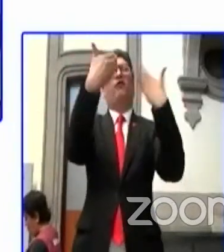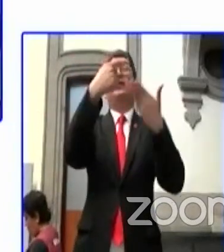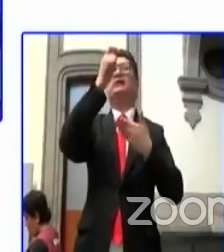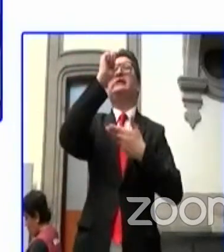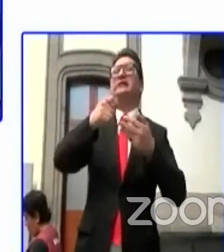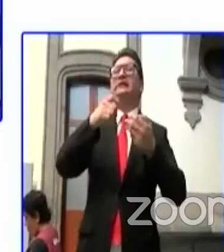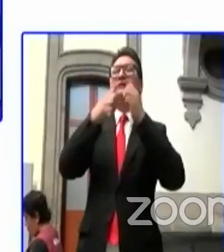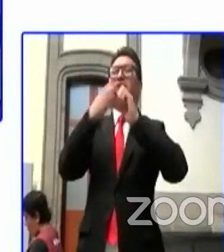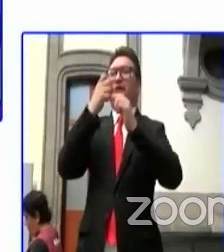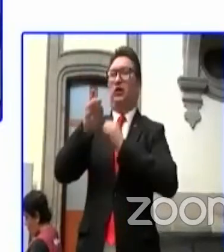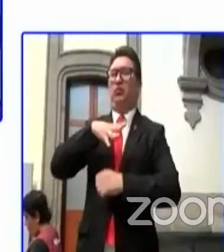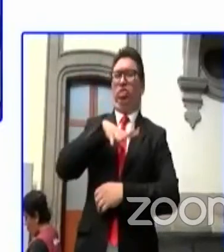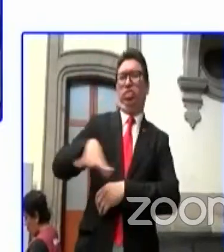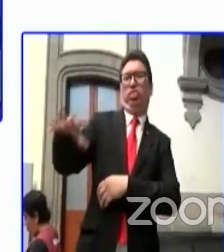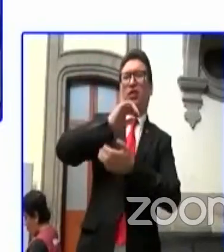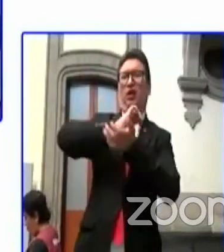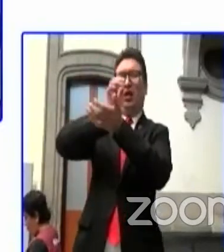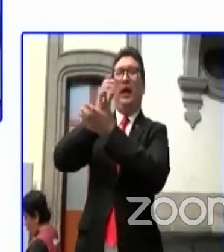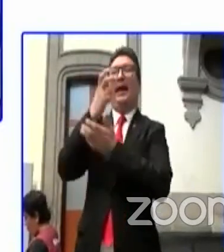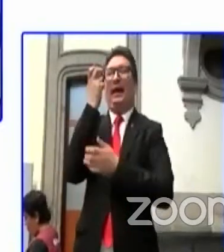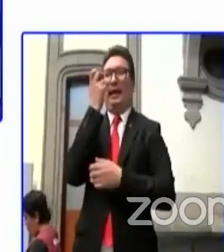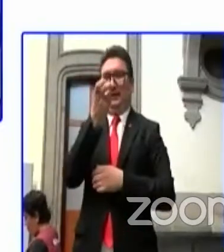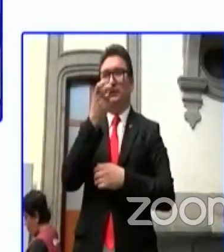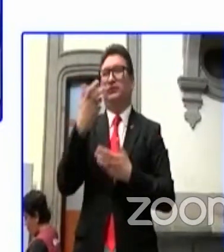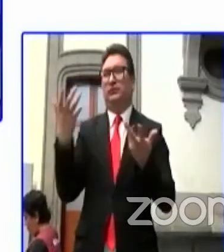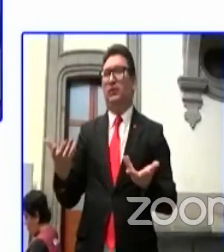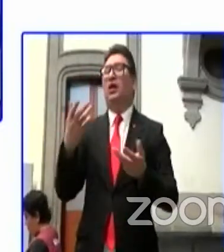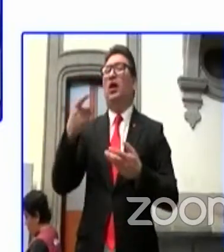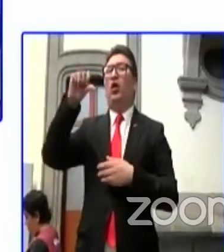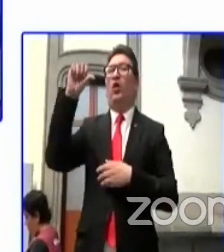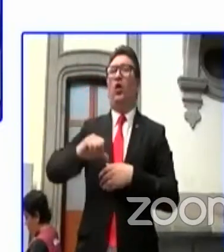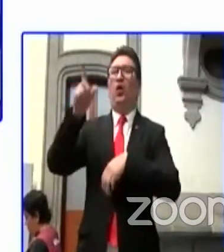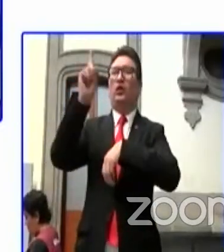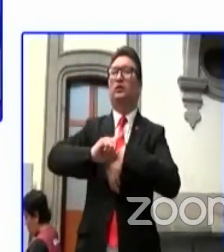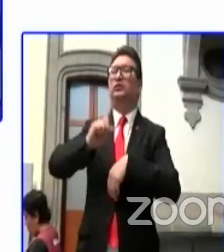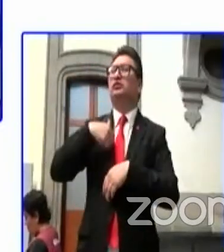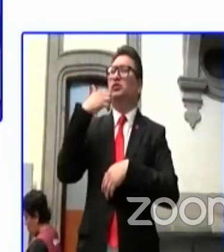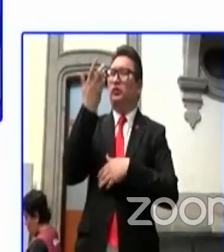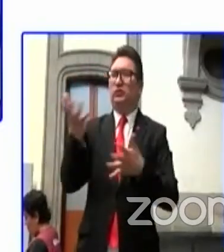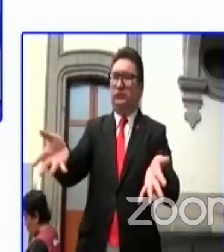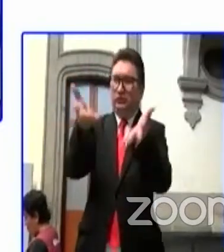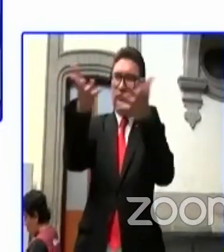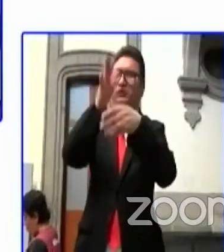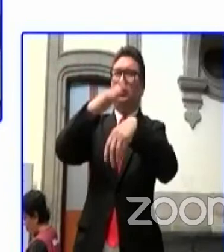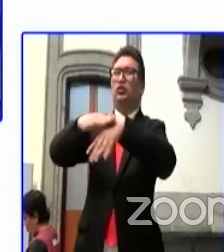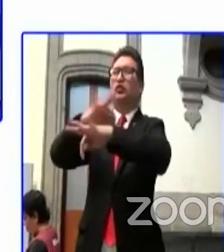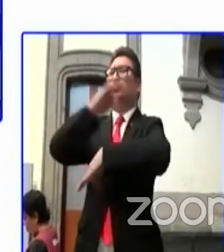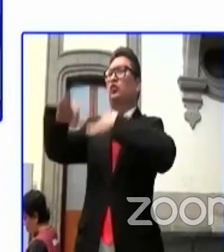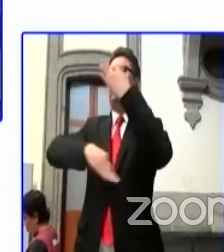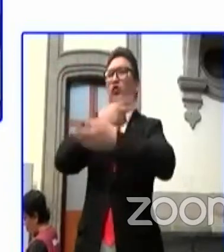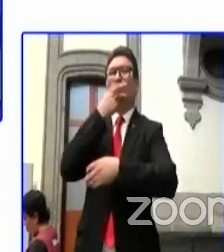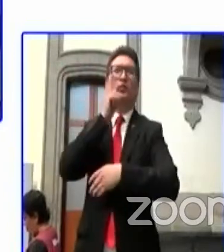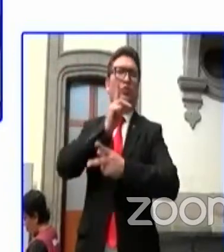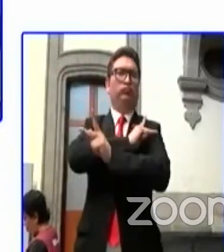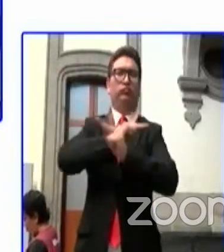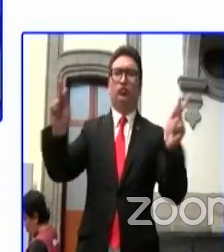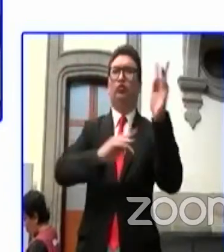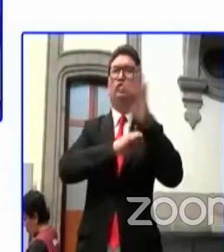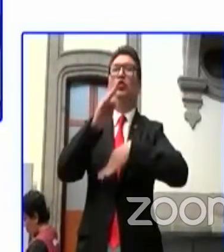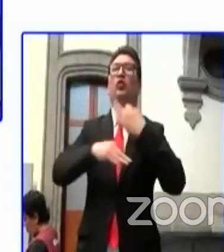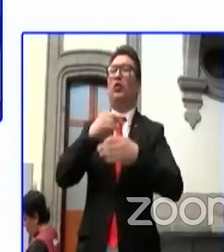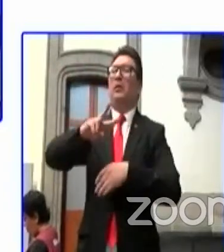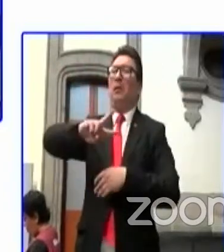discriminación. Así que en este día yo quiero exhortar a todos, todas y todes a que verdaderamente